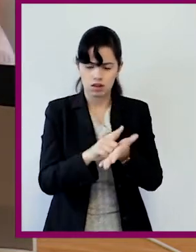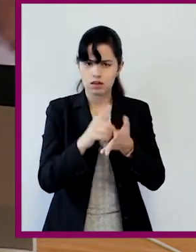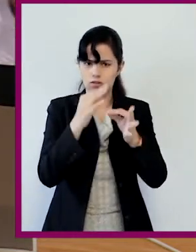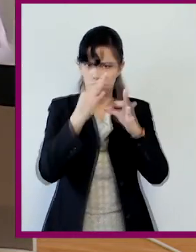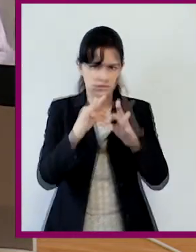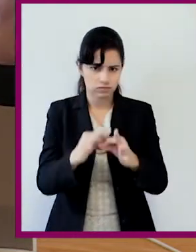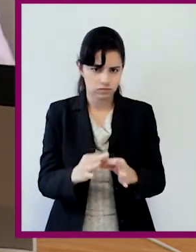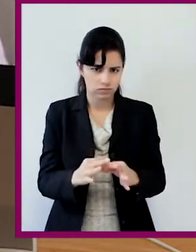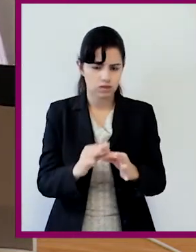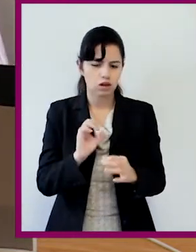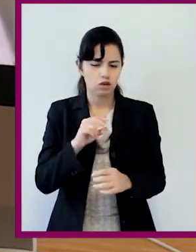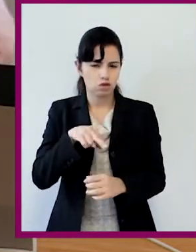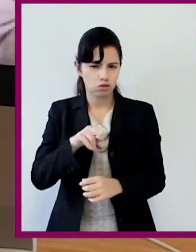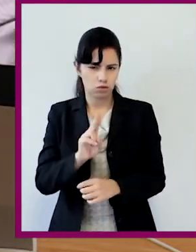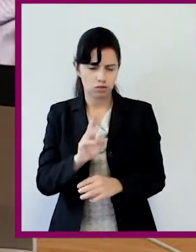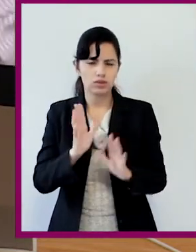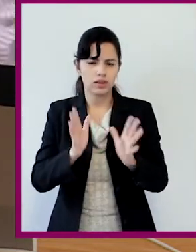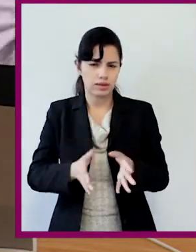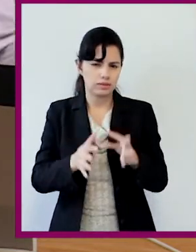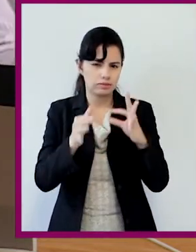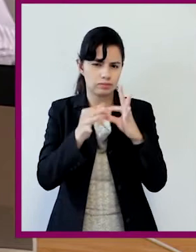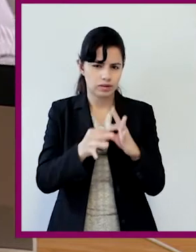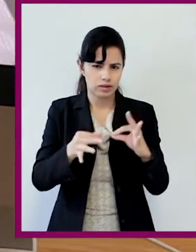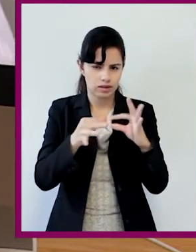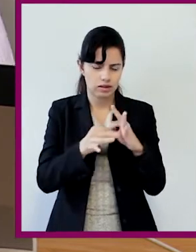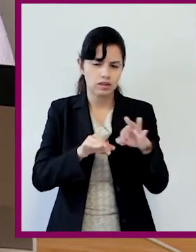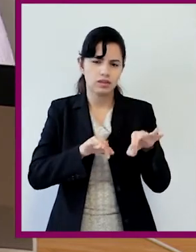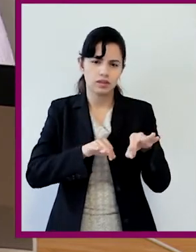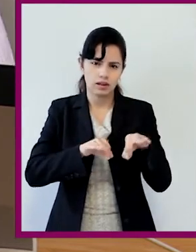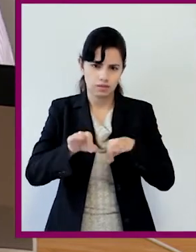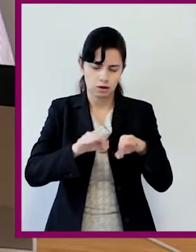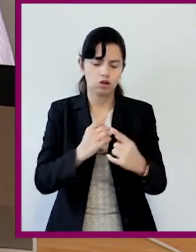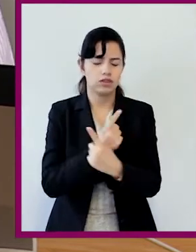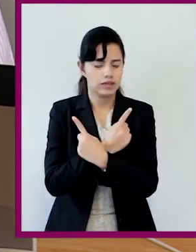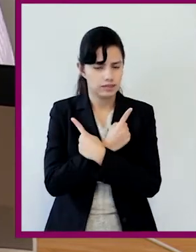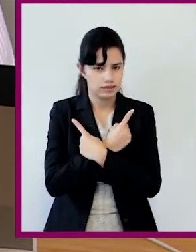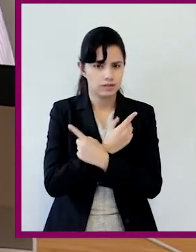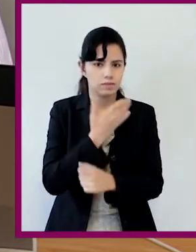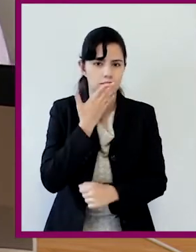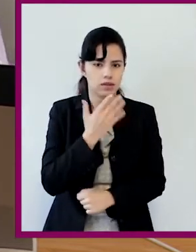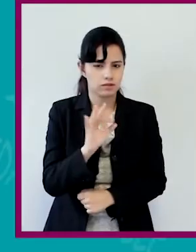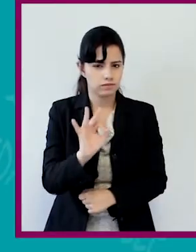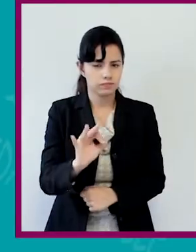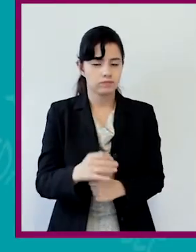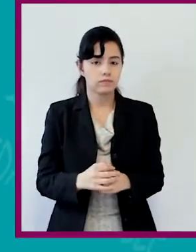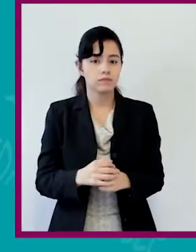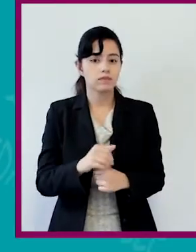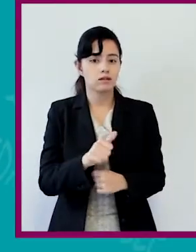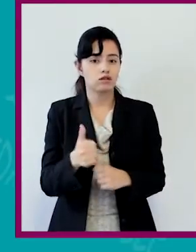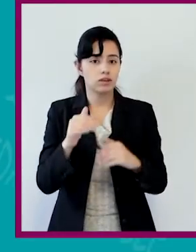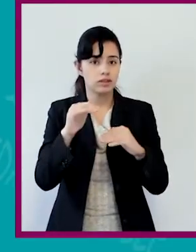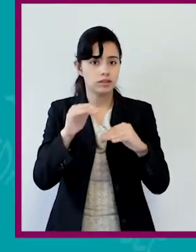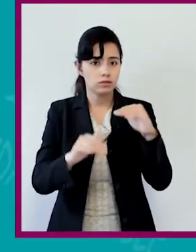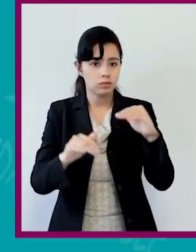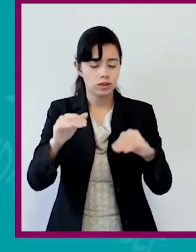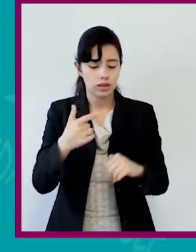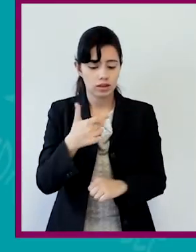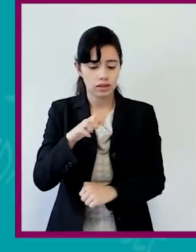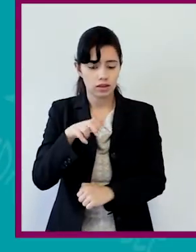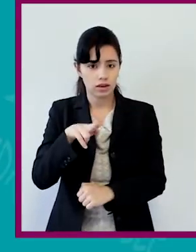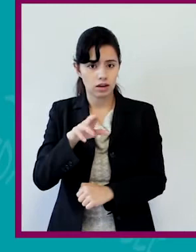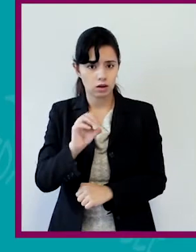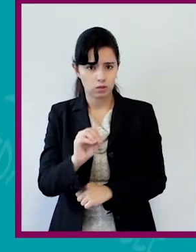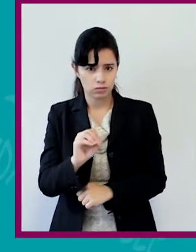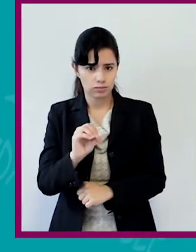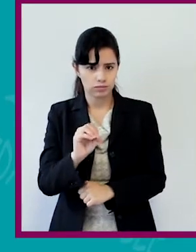constitucional. En Naciones Unidas se habla de empleo decente. Respecto de la desigualdad de